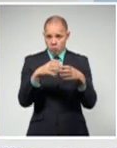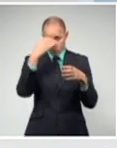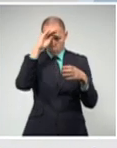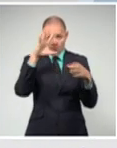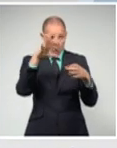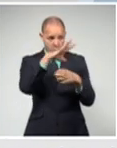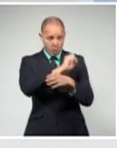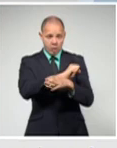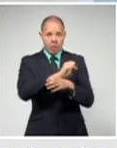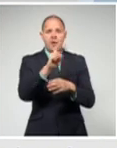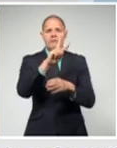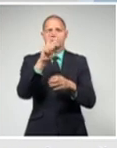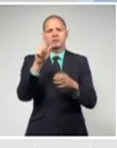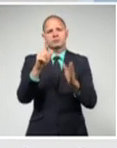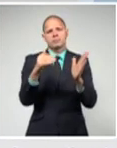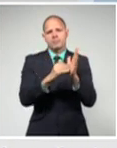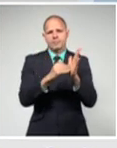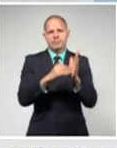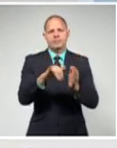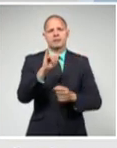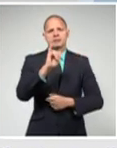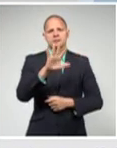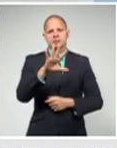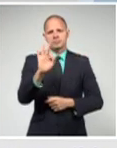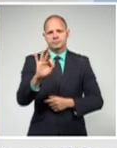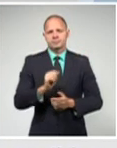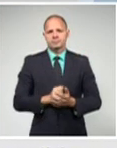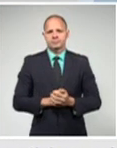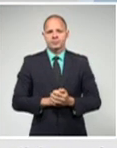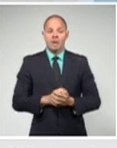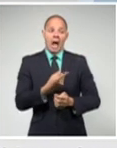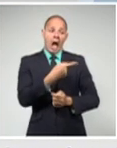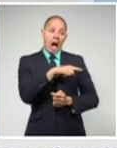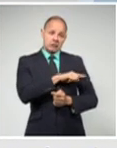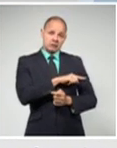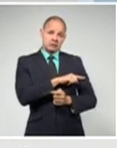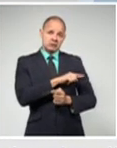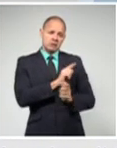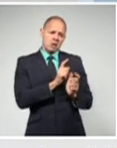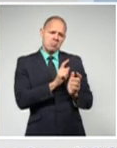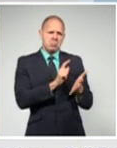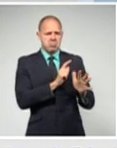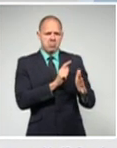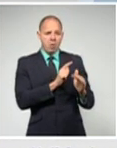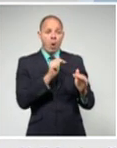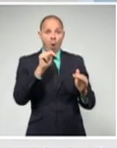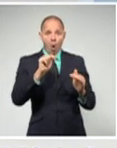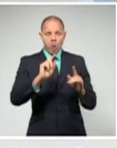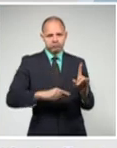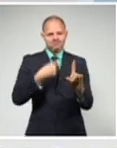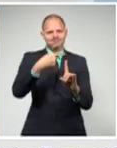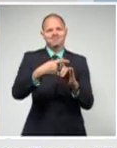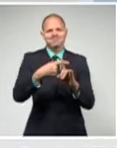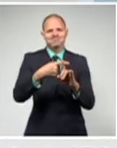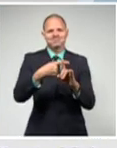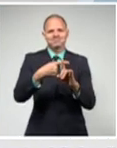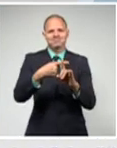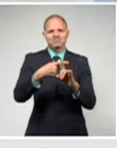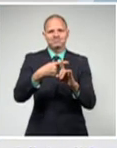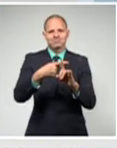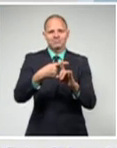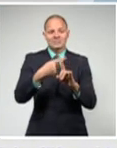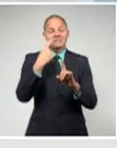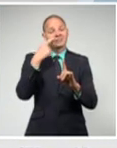que 574 personas más que el día de ayer, lo cual traduce la complejidad que se está